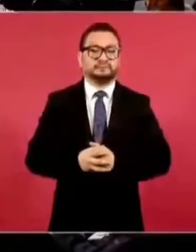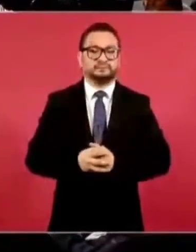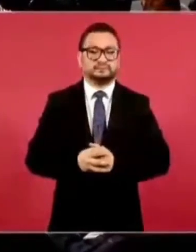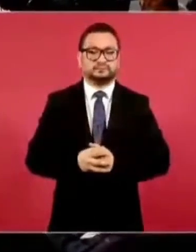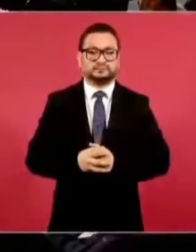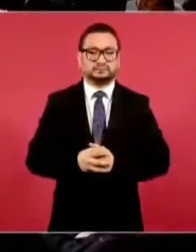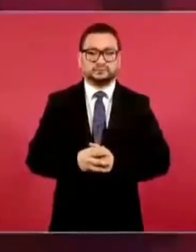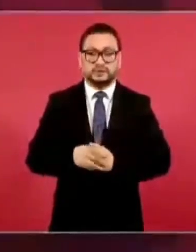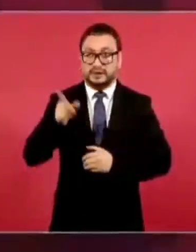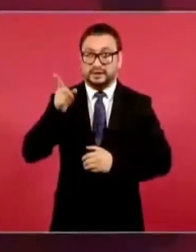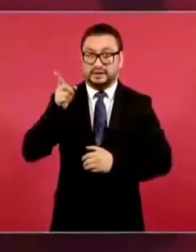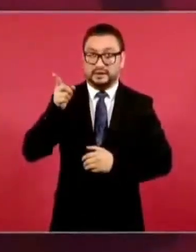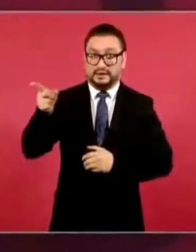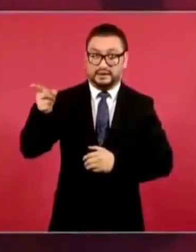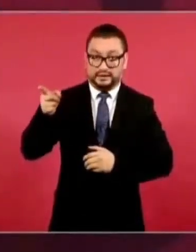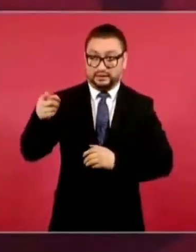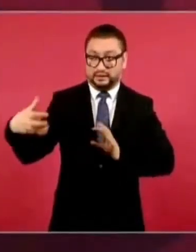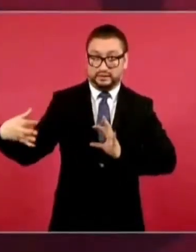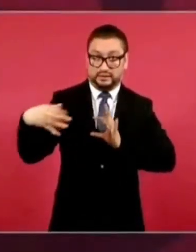simpatiza con nosotros.